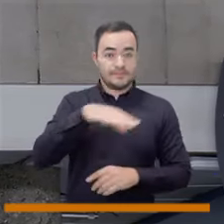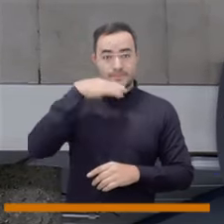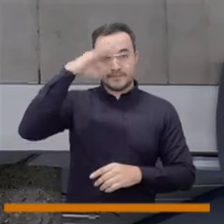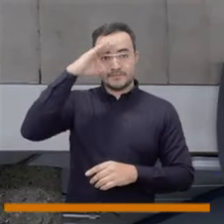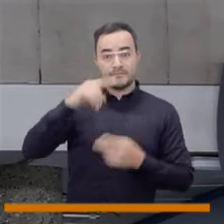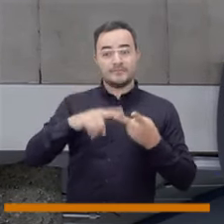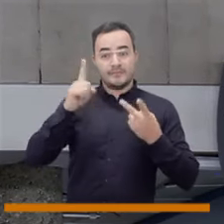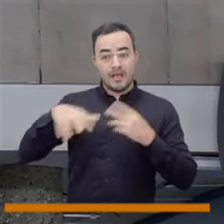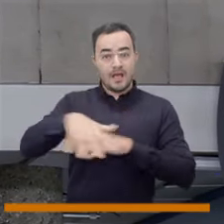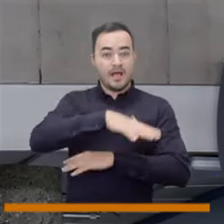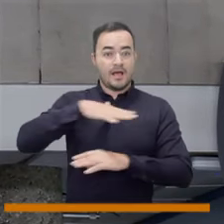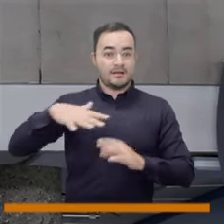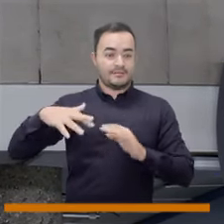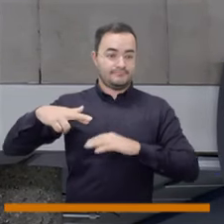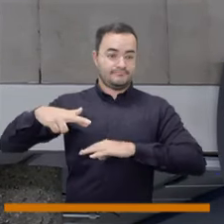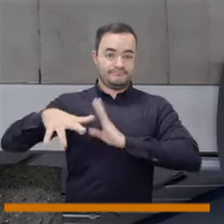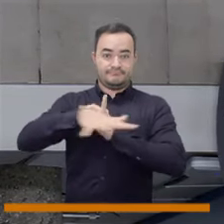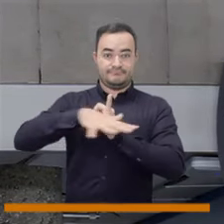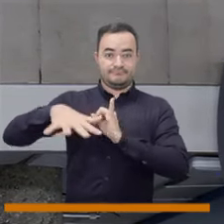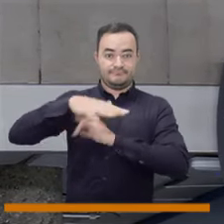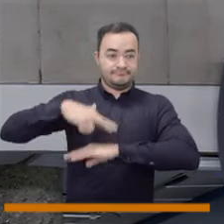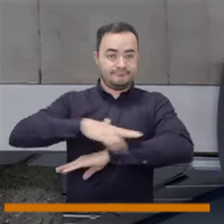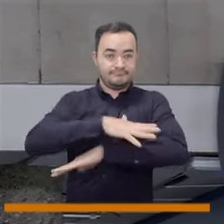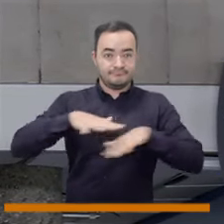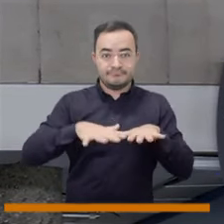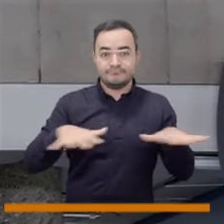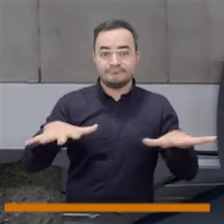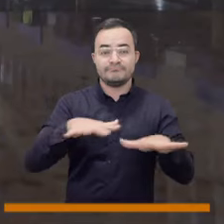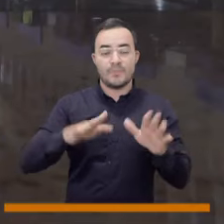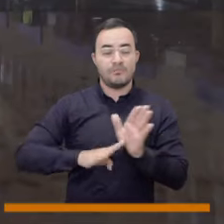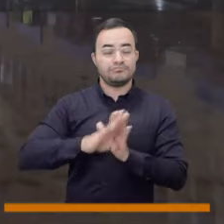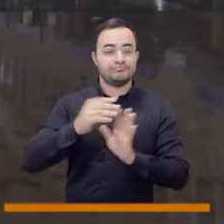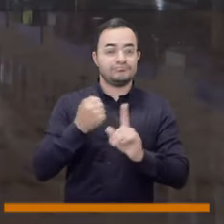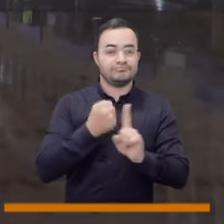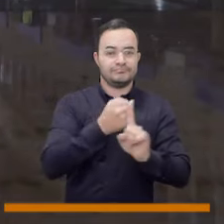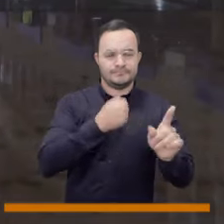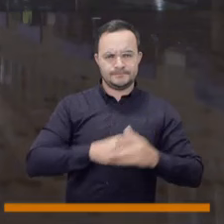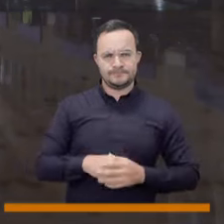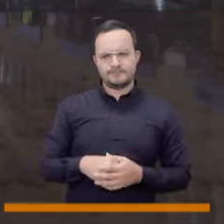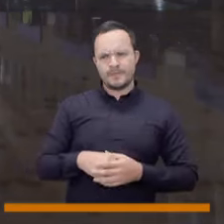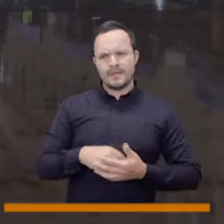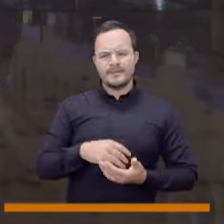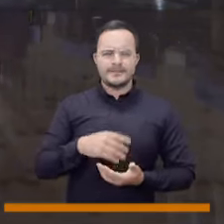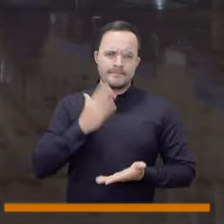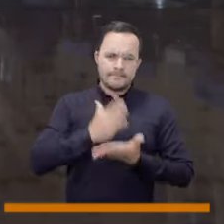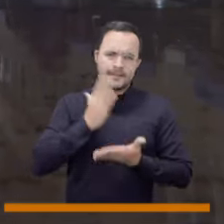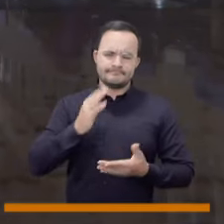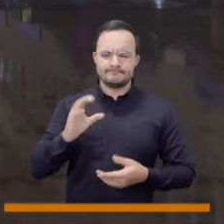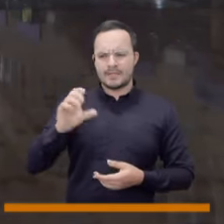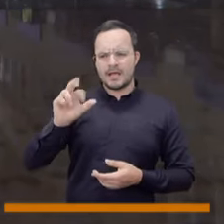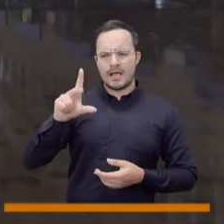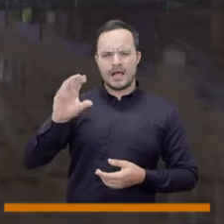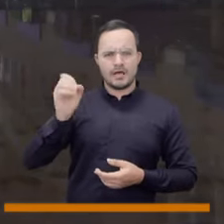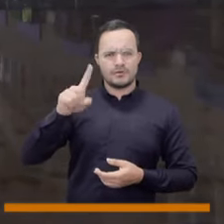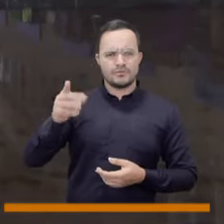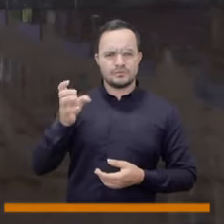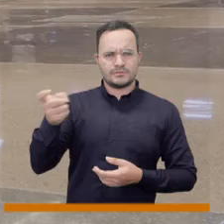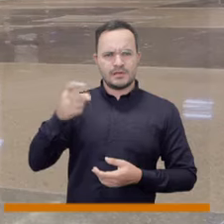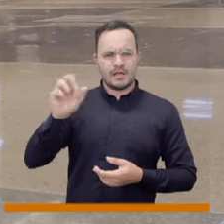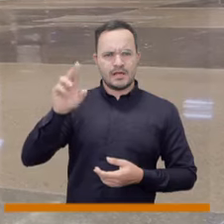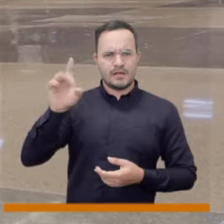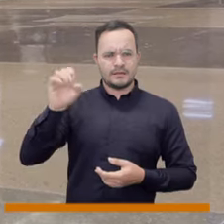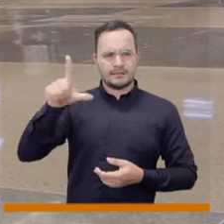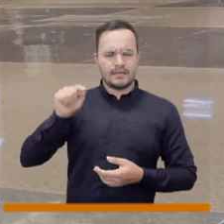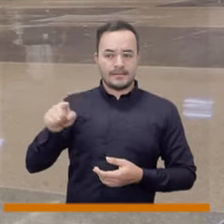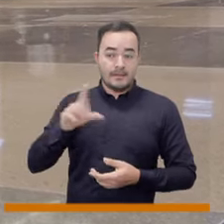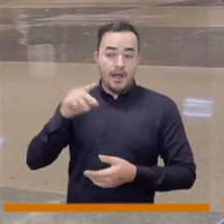región, y han pasado acontecimientos muy importantes. Desafortunadamente tuvimos la muerte de Carlos Gardel, pero eso nos